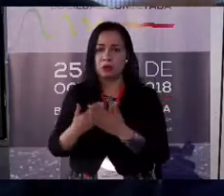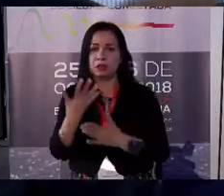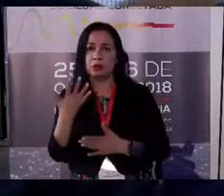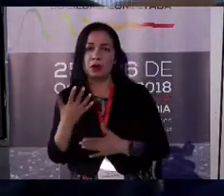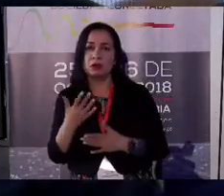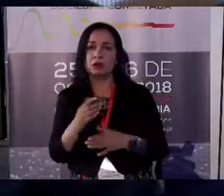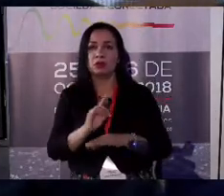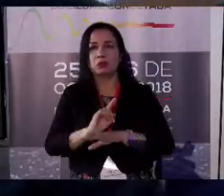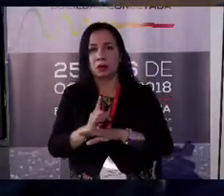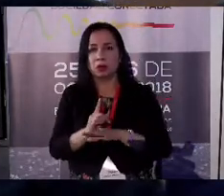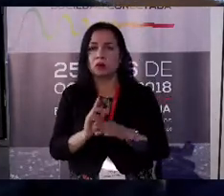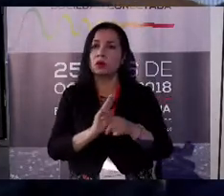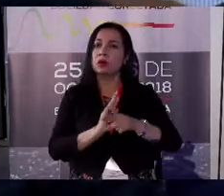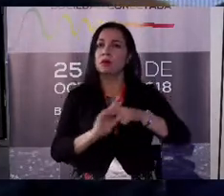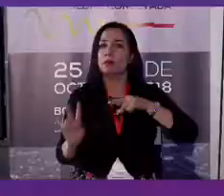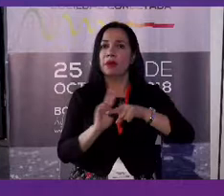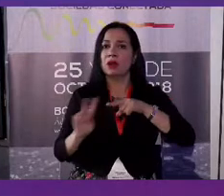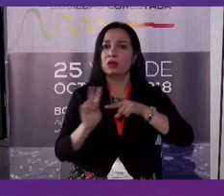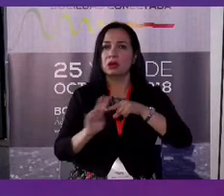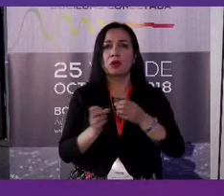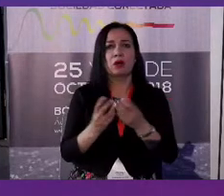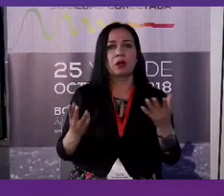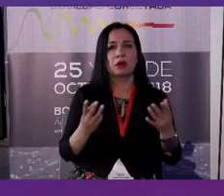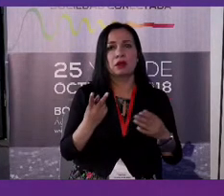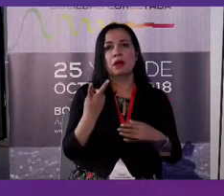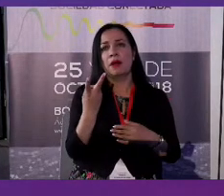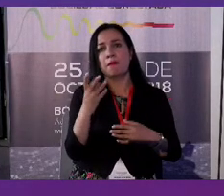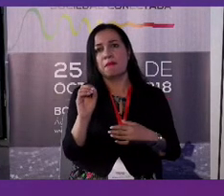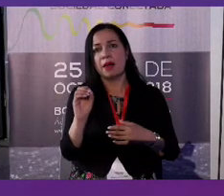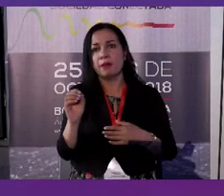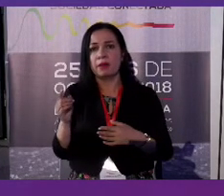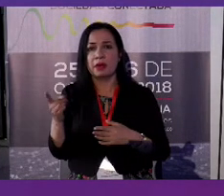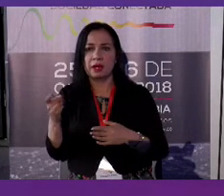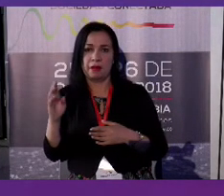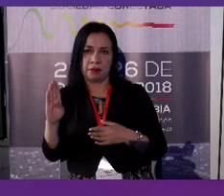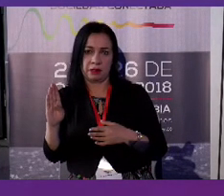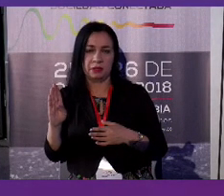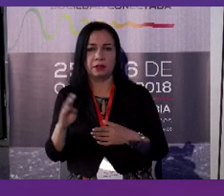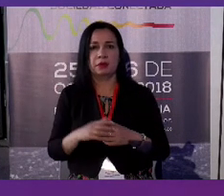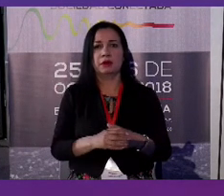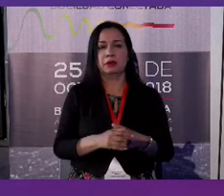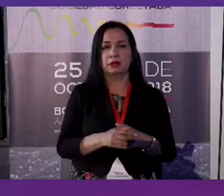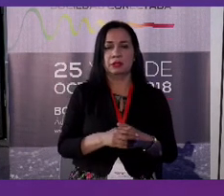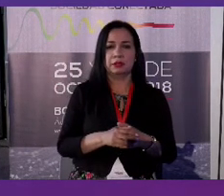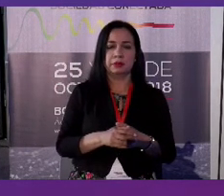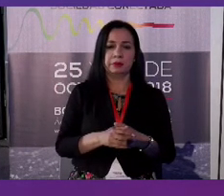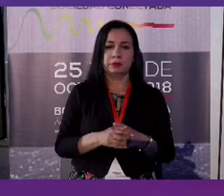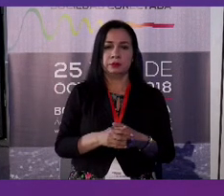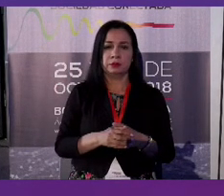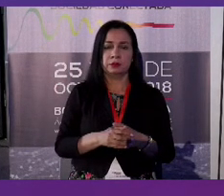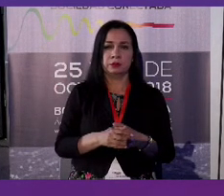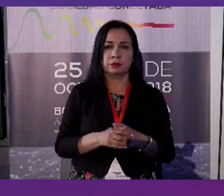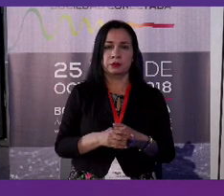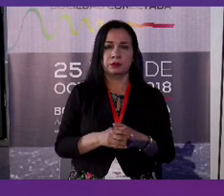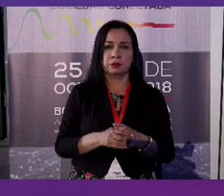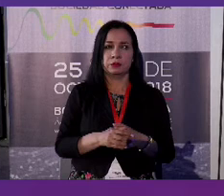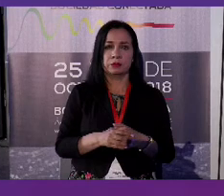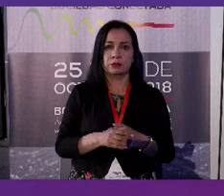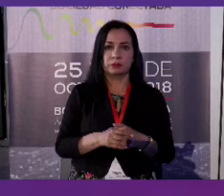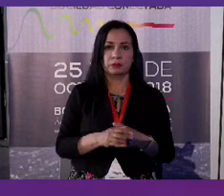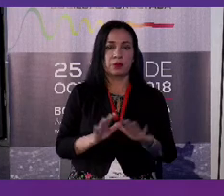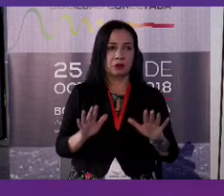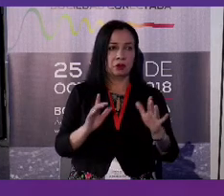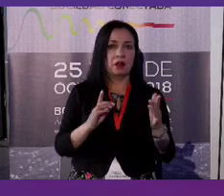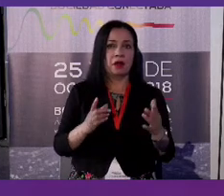y velocidades arriba de 20 gigabits. En cuanto a la liberación de espectro,